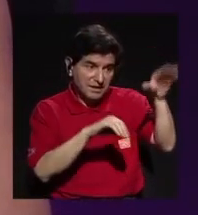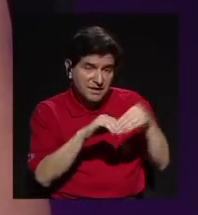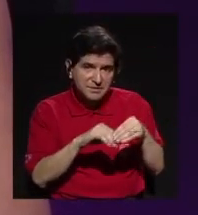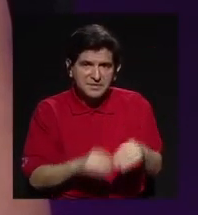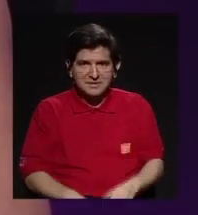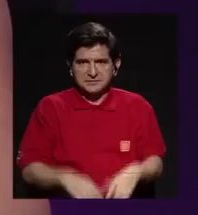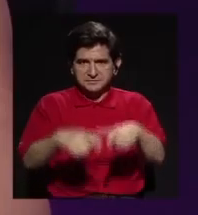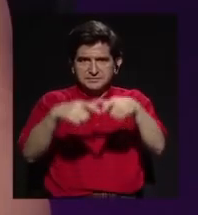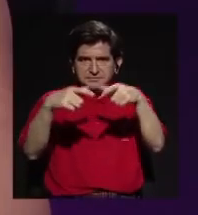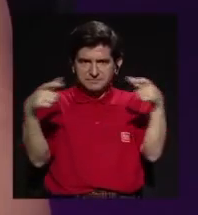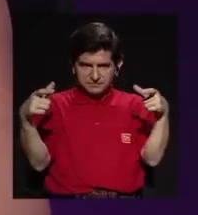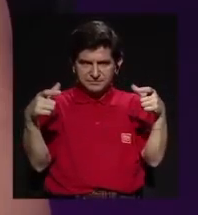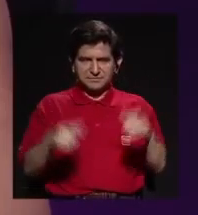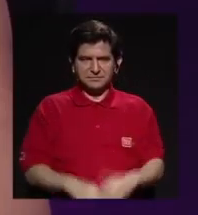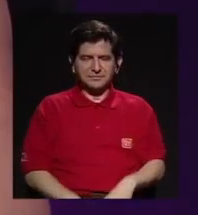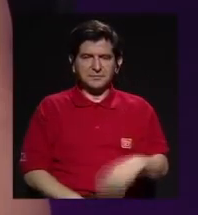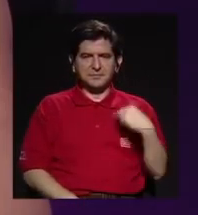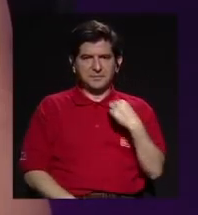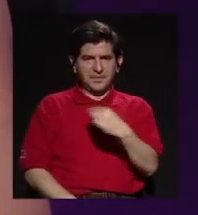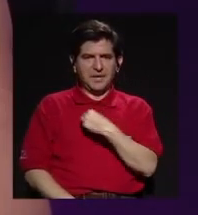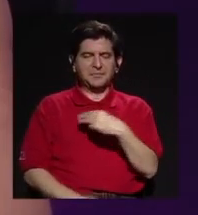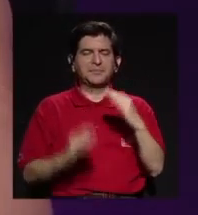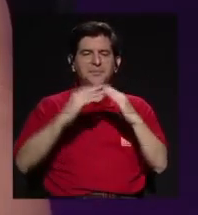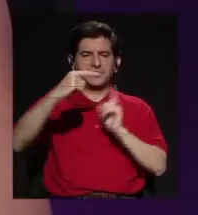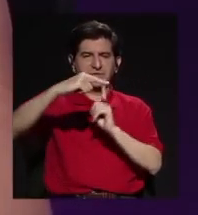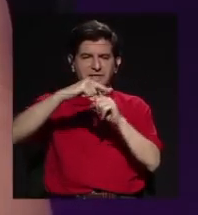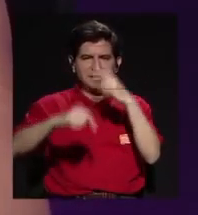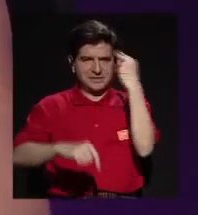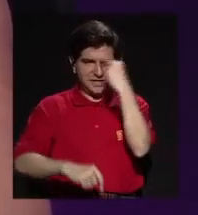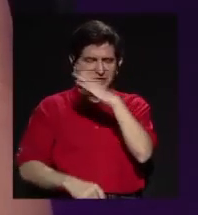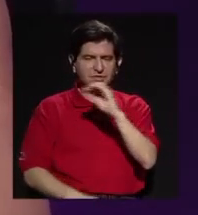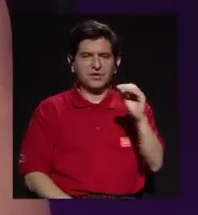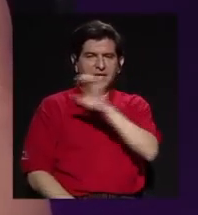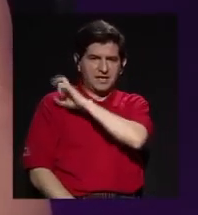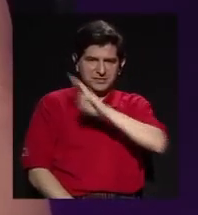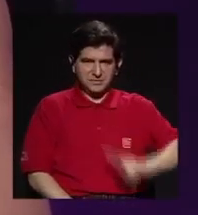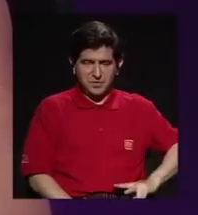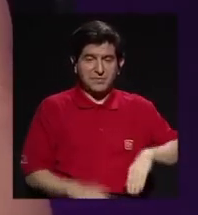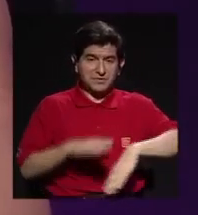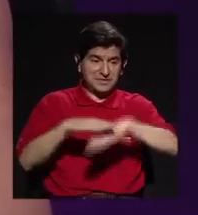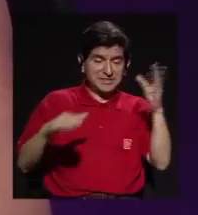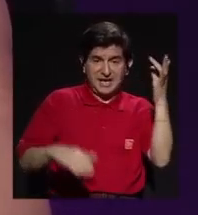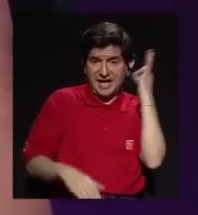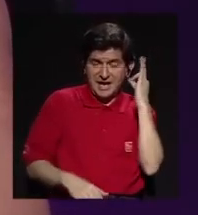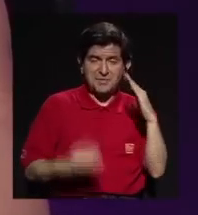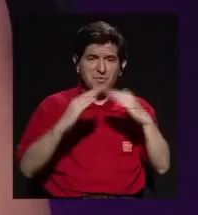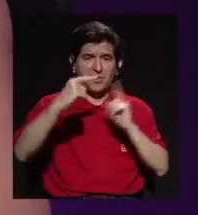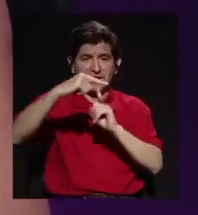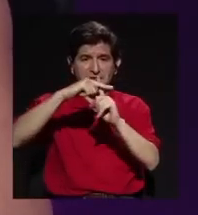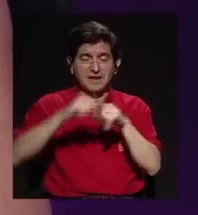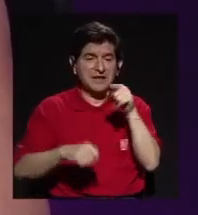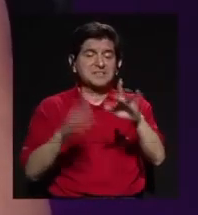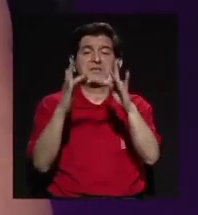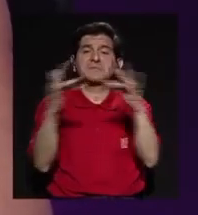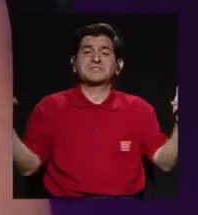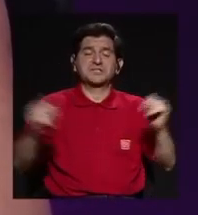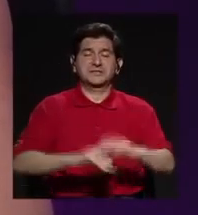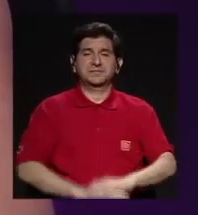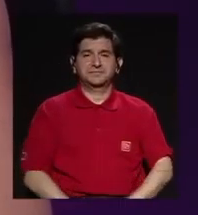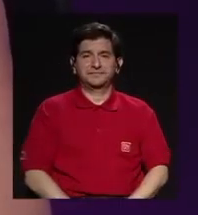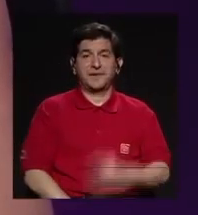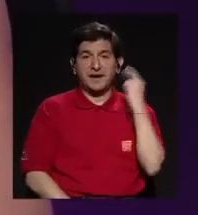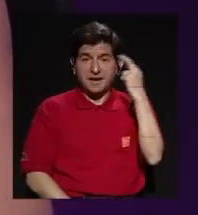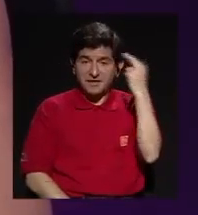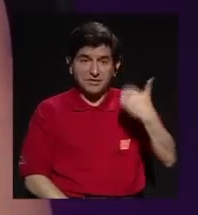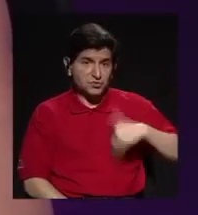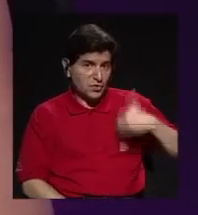la mayoría de las integrantes de las iglesias, católicas y evangélicas. Si sacamos a las mujeres de las iglesias, la iglesia se queda vacía, porque